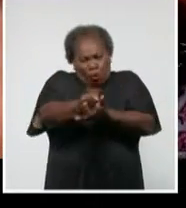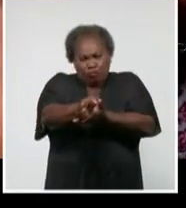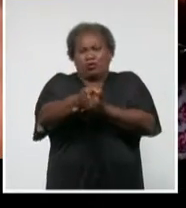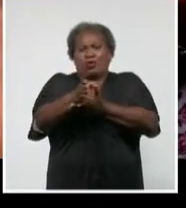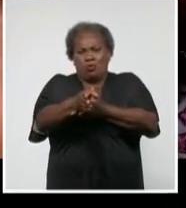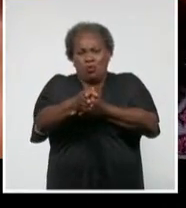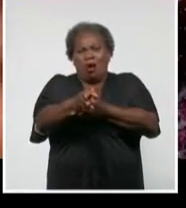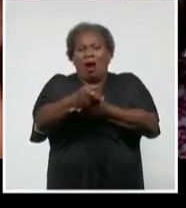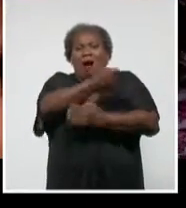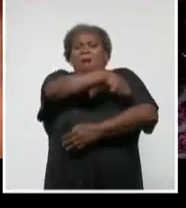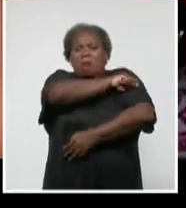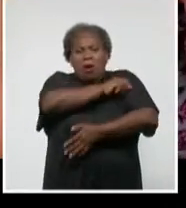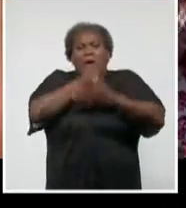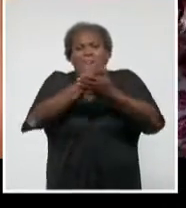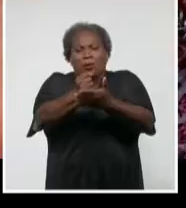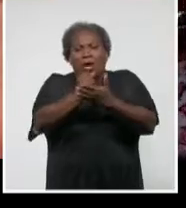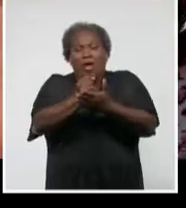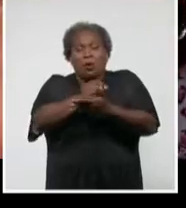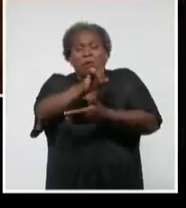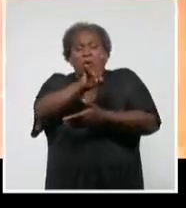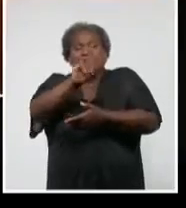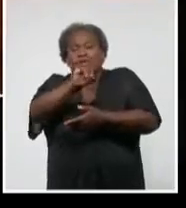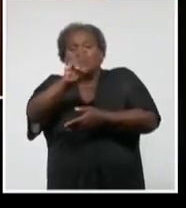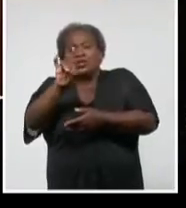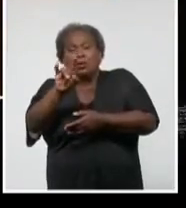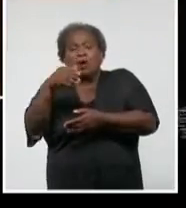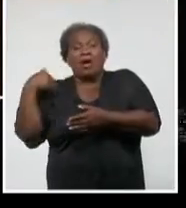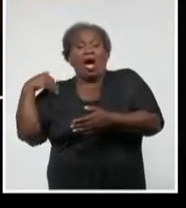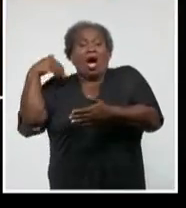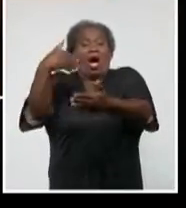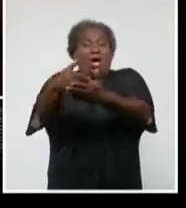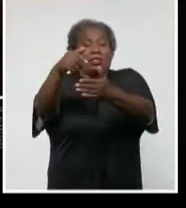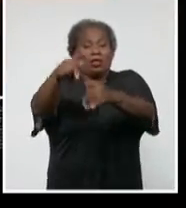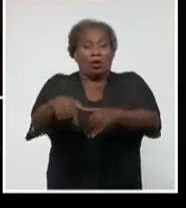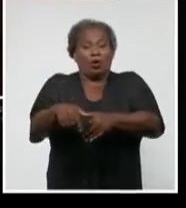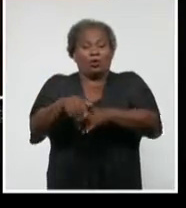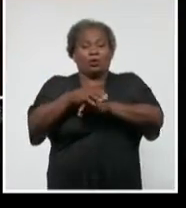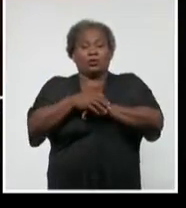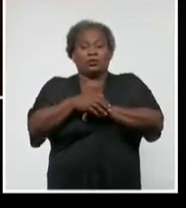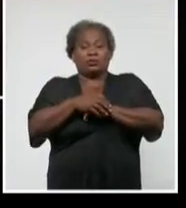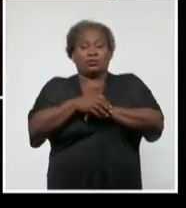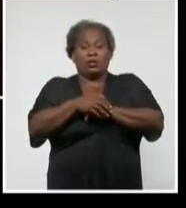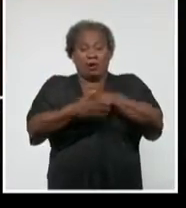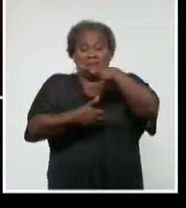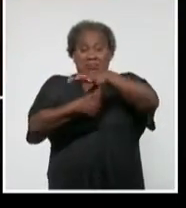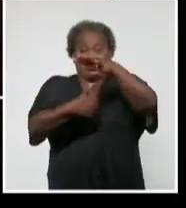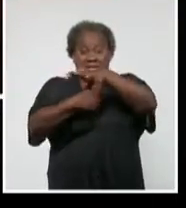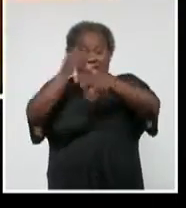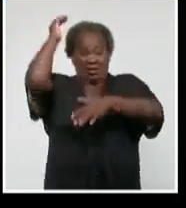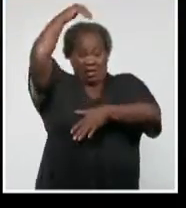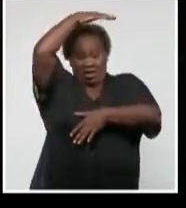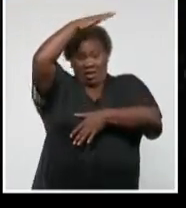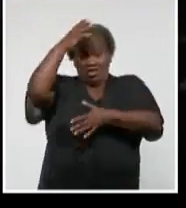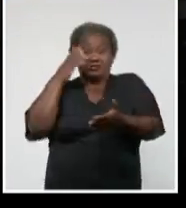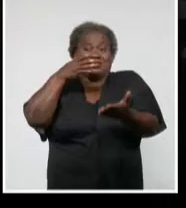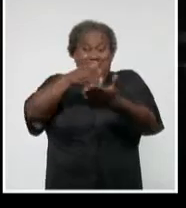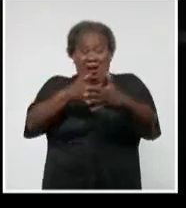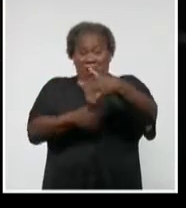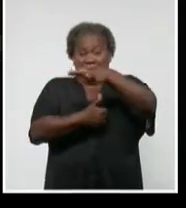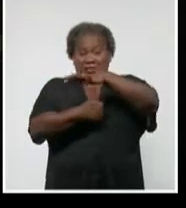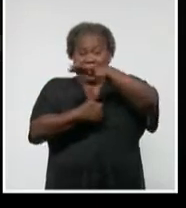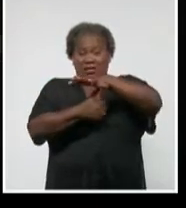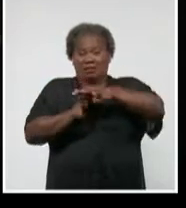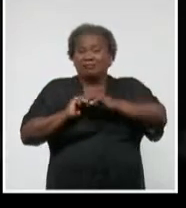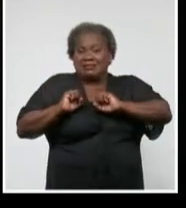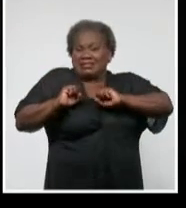lo que se ha hecho desde el 99 hacia adelante, hacia acá. La llegada de Donald Trump a la Casa Blanca en 2017 arreció la política